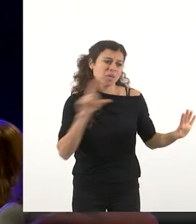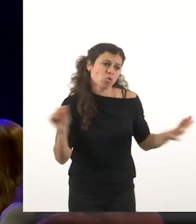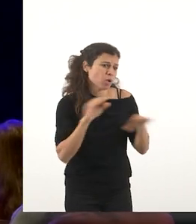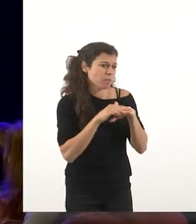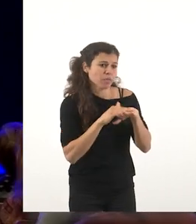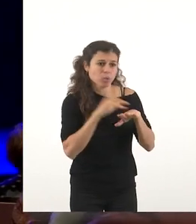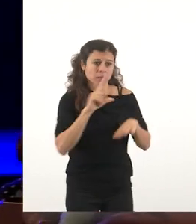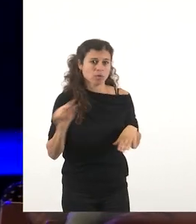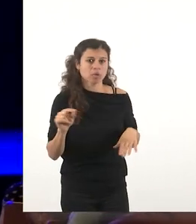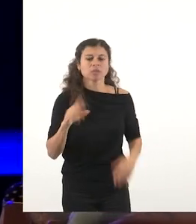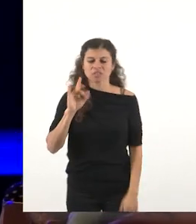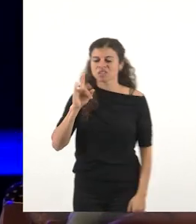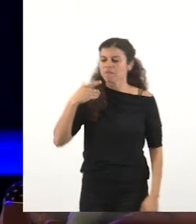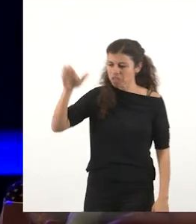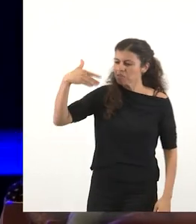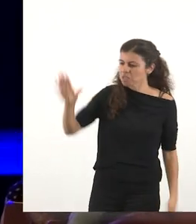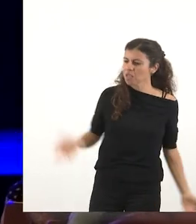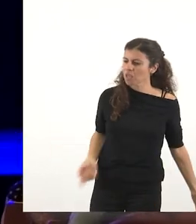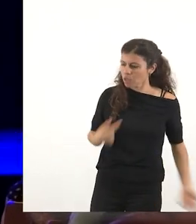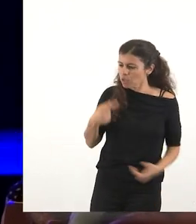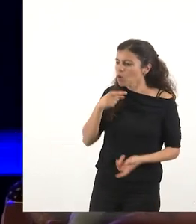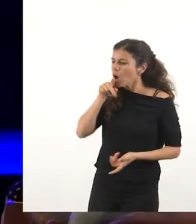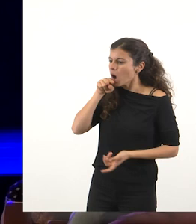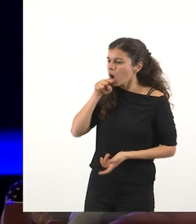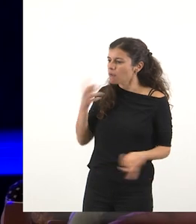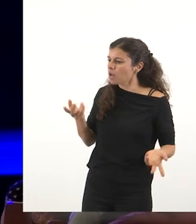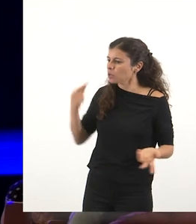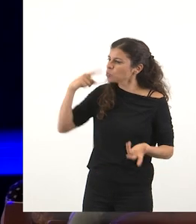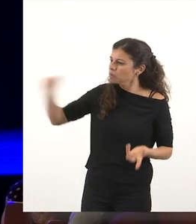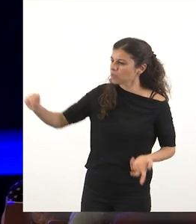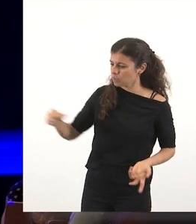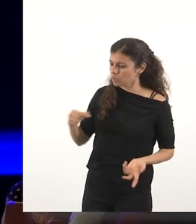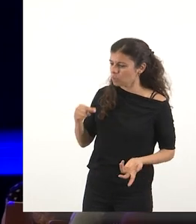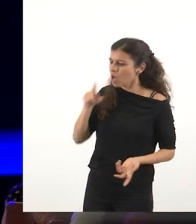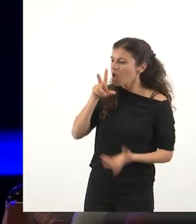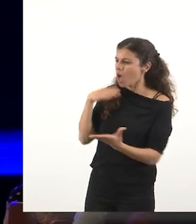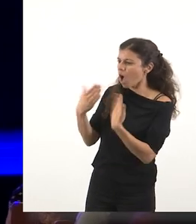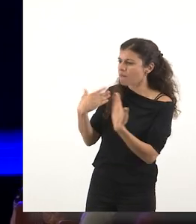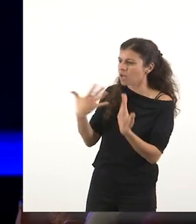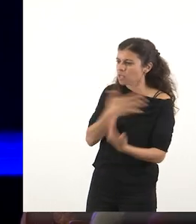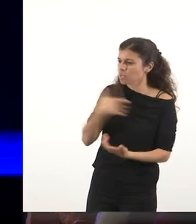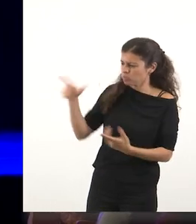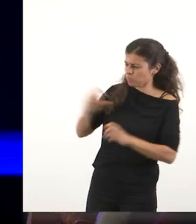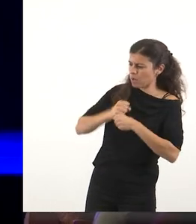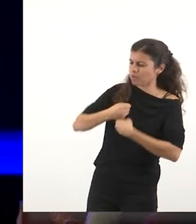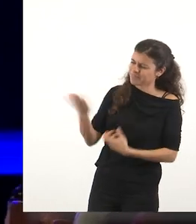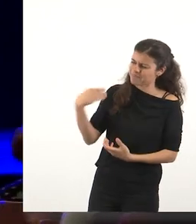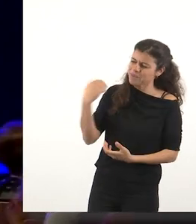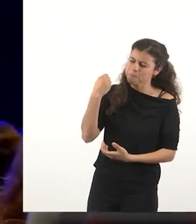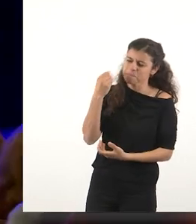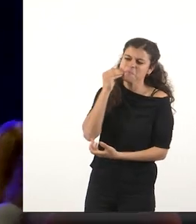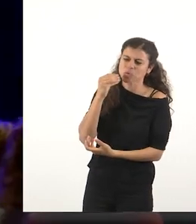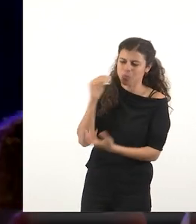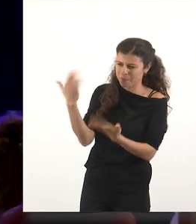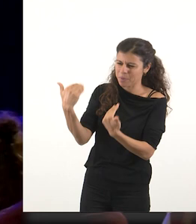vete. Vete, déjame con la palabra en la boca, vete. Yo quiero hablar, pero me estás agobiando. Ven aquí, dame un beso. Ven aquí.